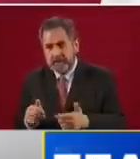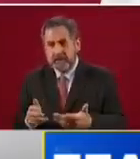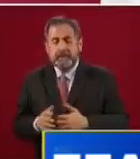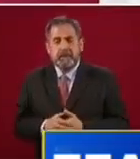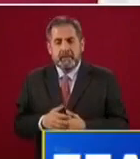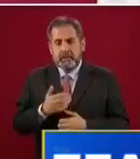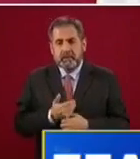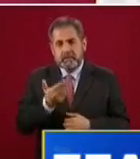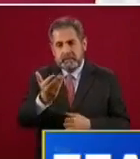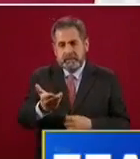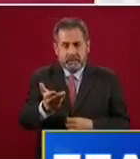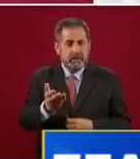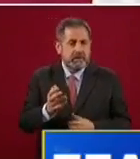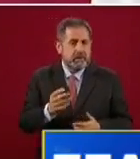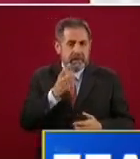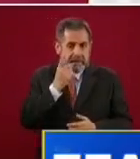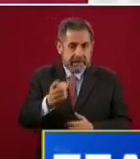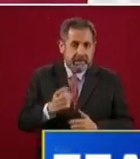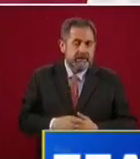Yo les comentaba que